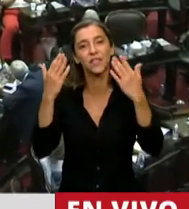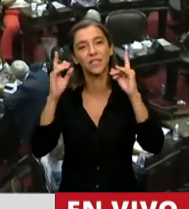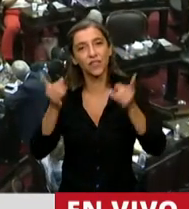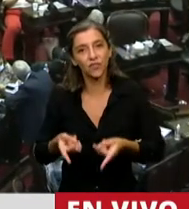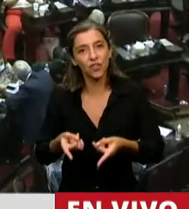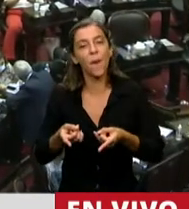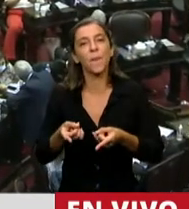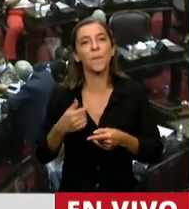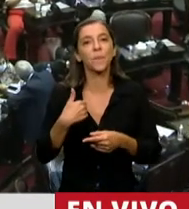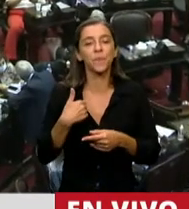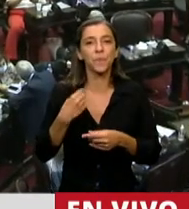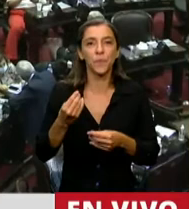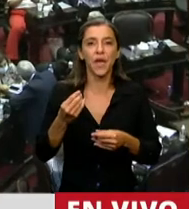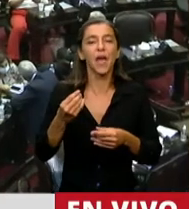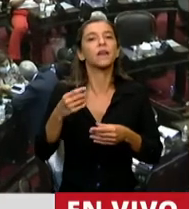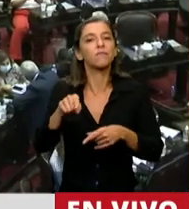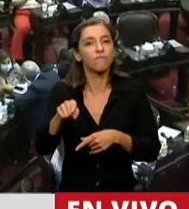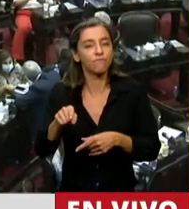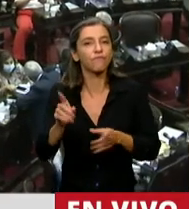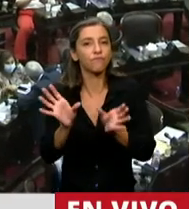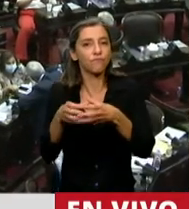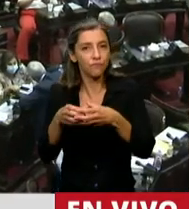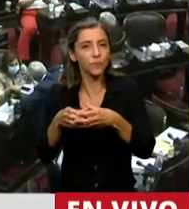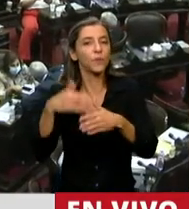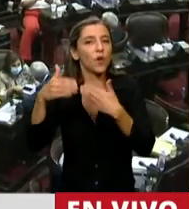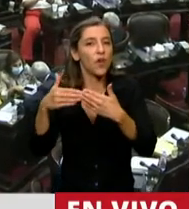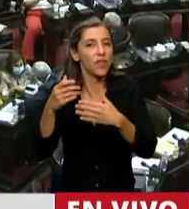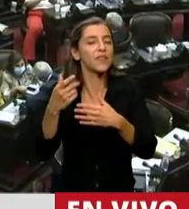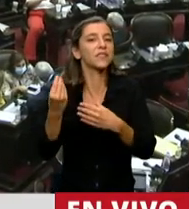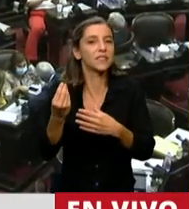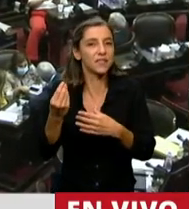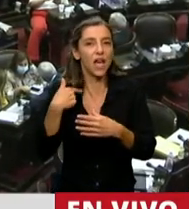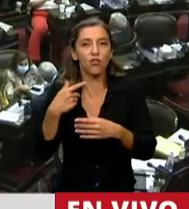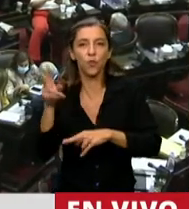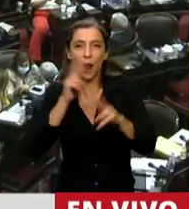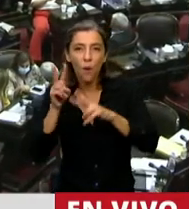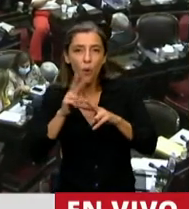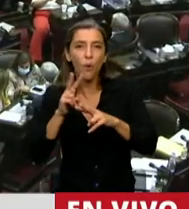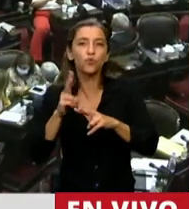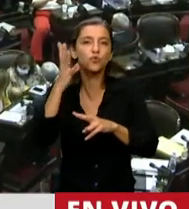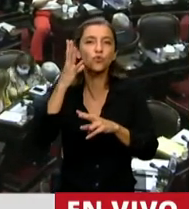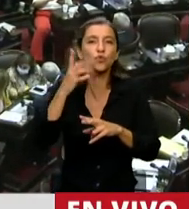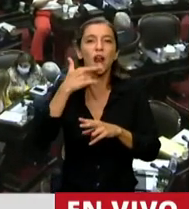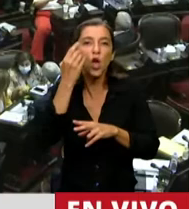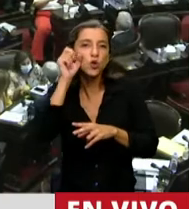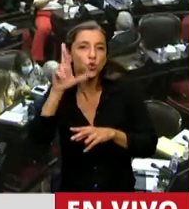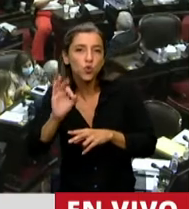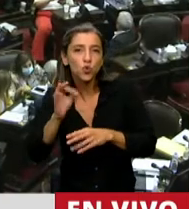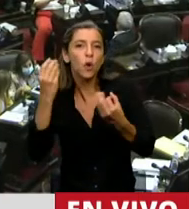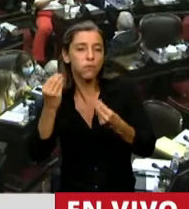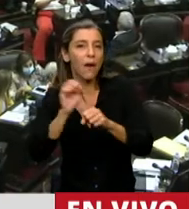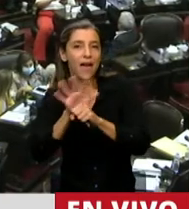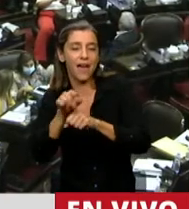desarrollo argentino del denominado COVID Fab, un suero equino que está disponible hoy para uso hospitalario